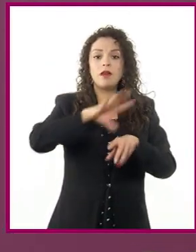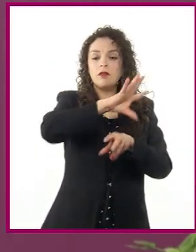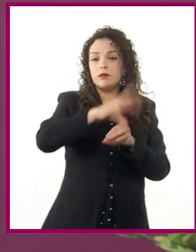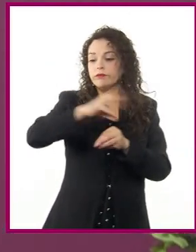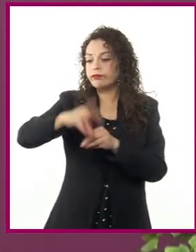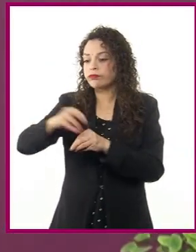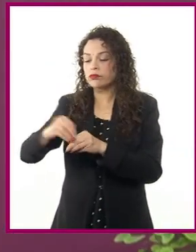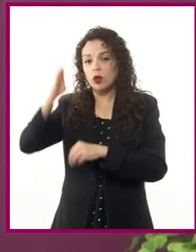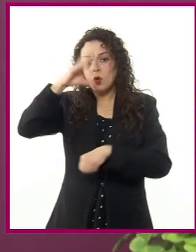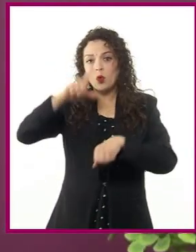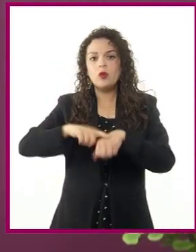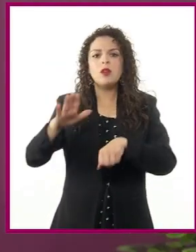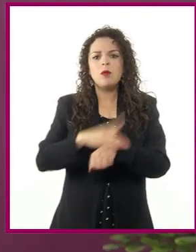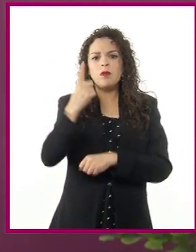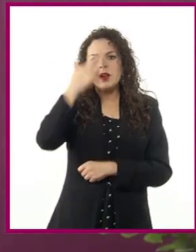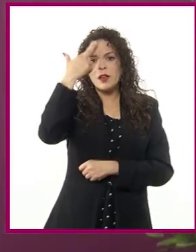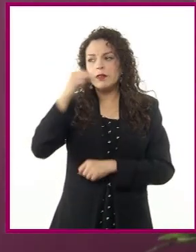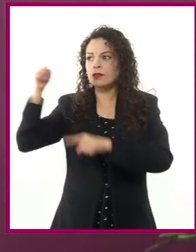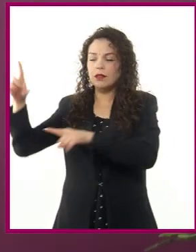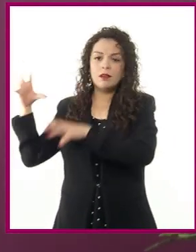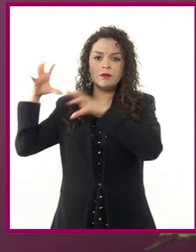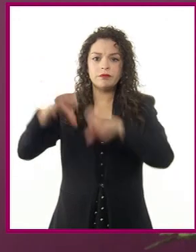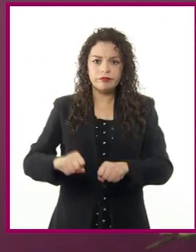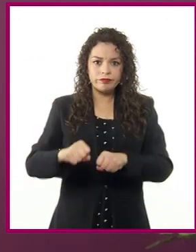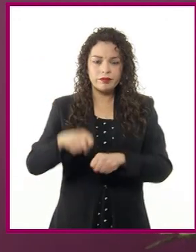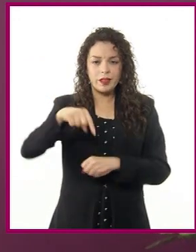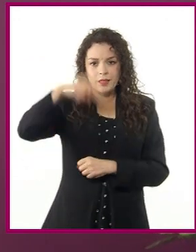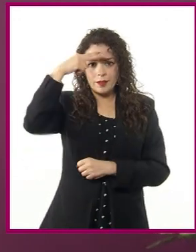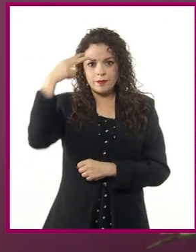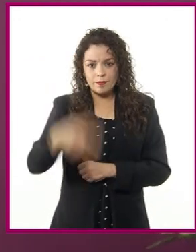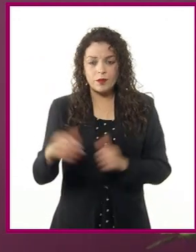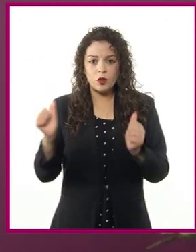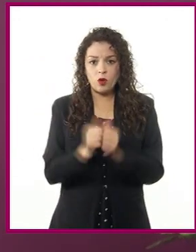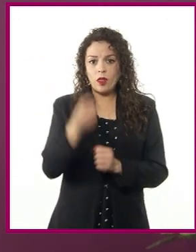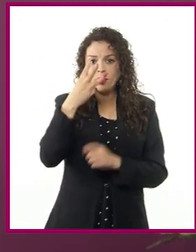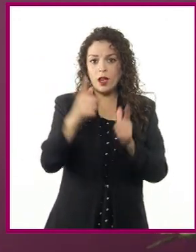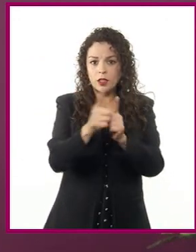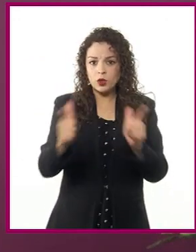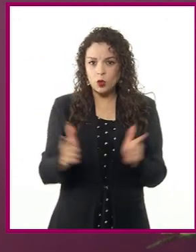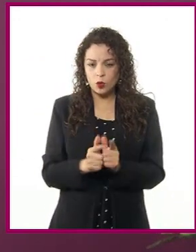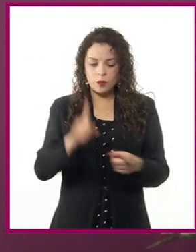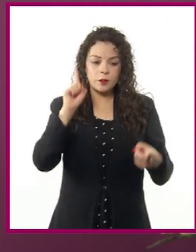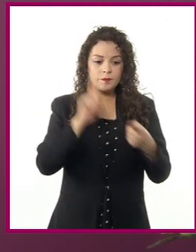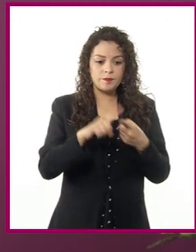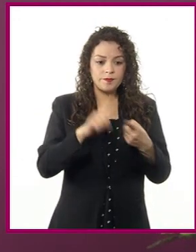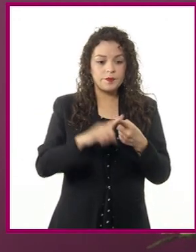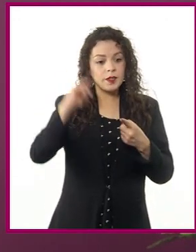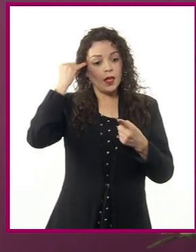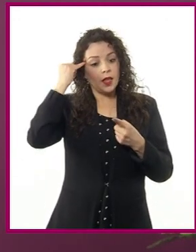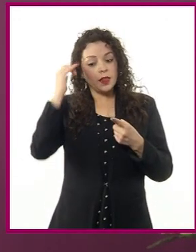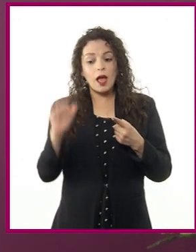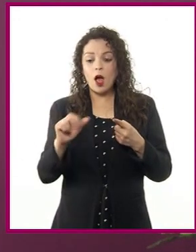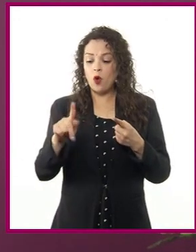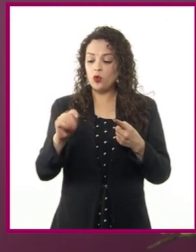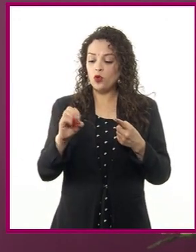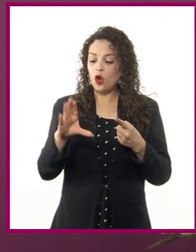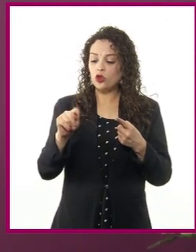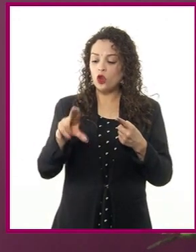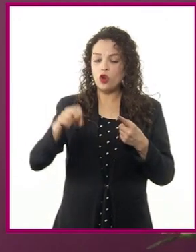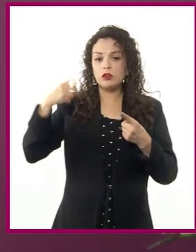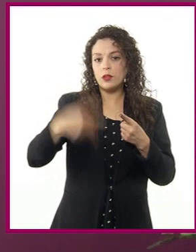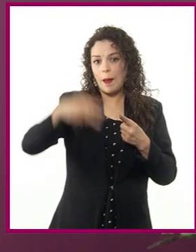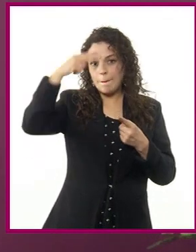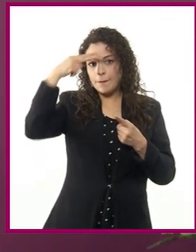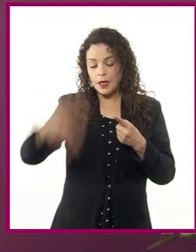producto de la conquista y el mestizaje racial a partir de 3 grupos básicamente: los grupos indígenas autóctonos de México,